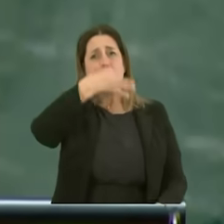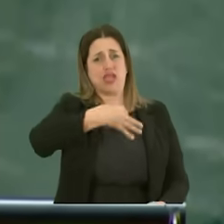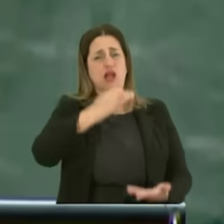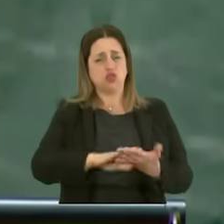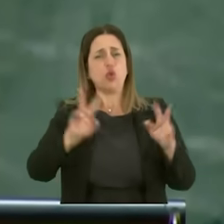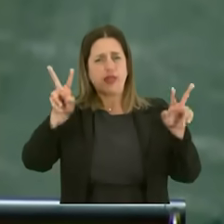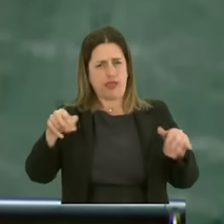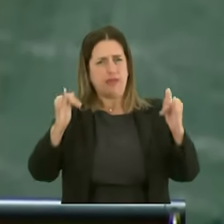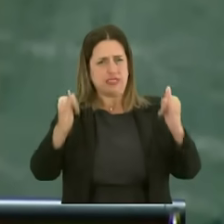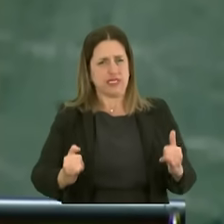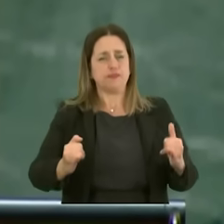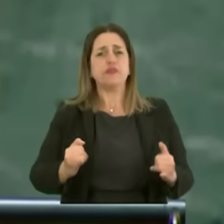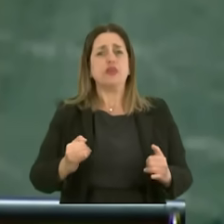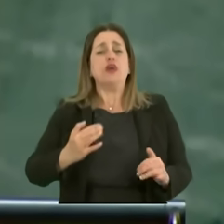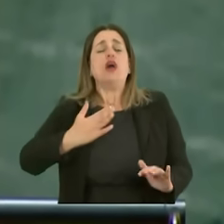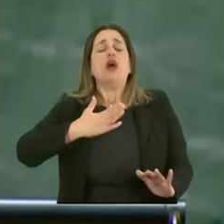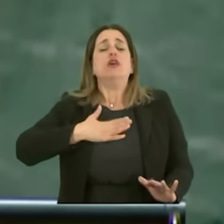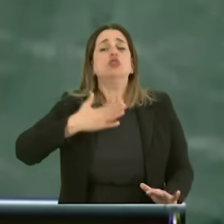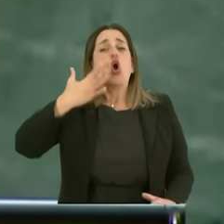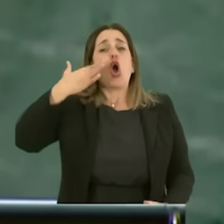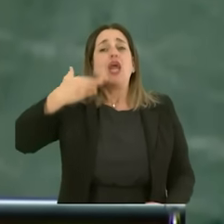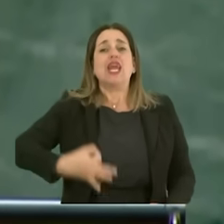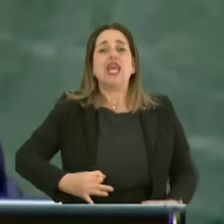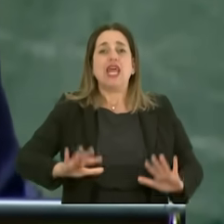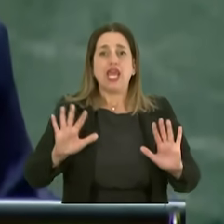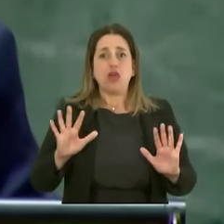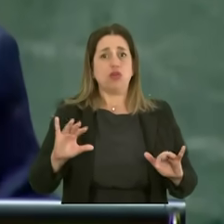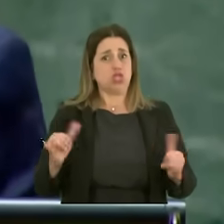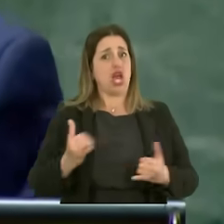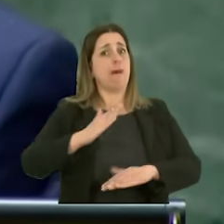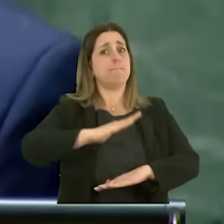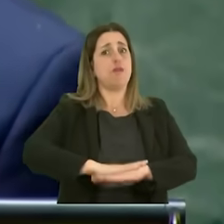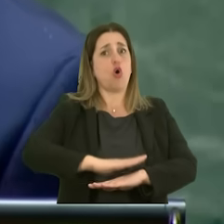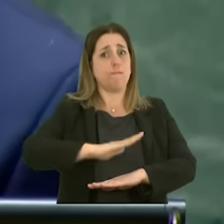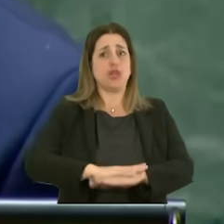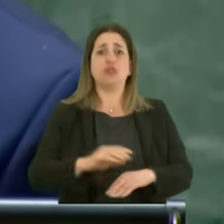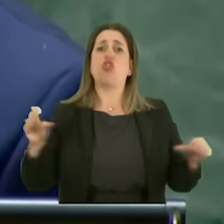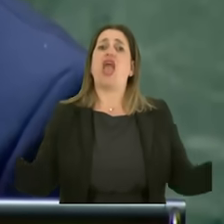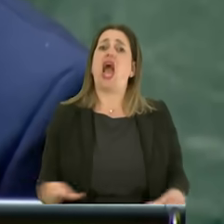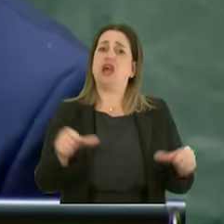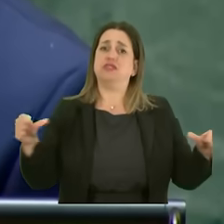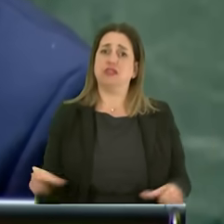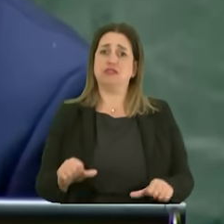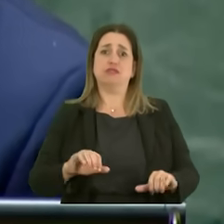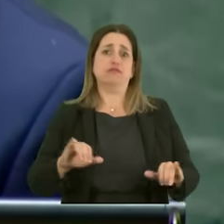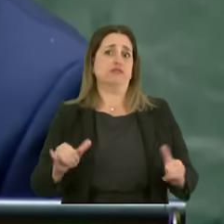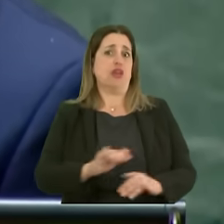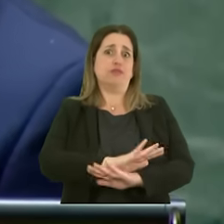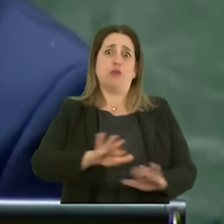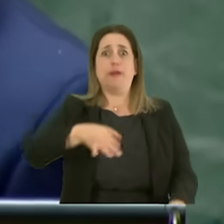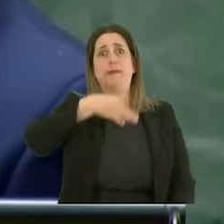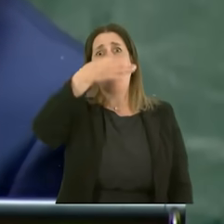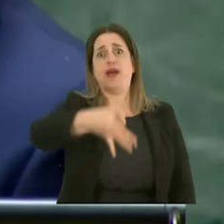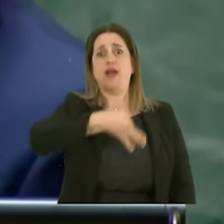al respecto a m Me parece que ha llegado la hora de actuar